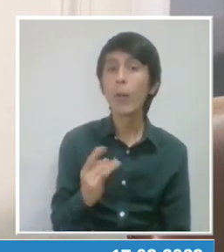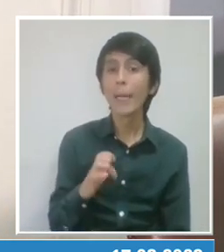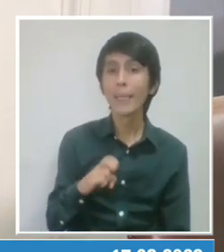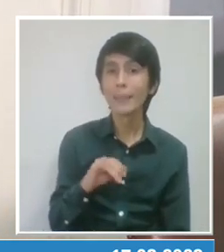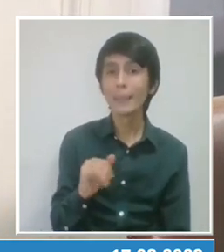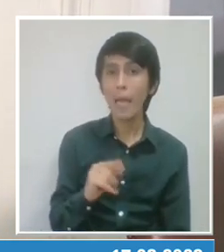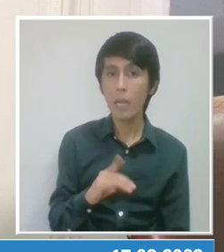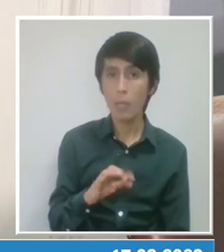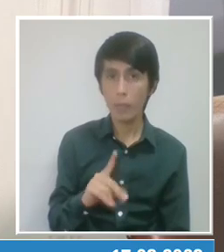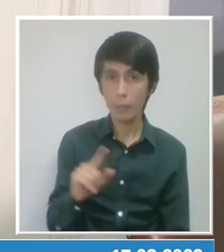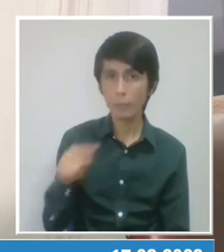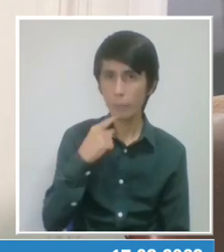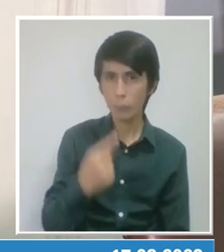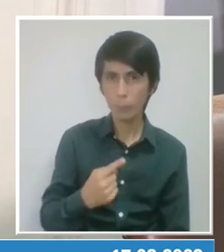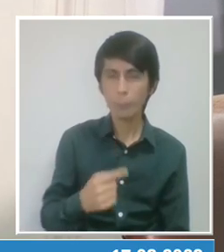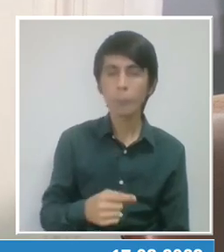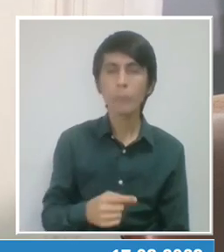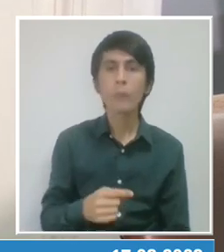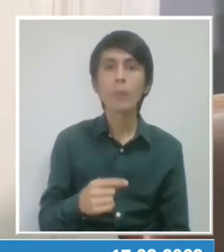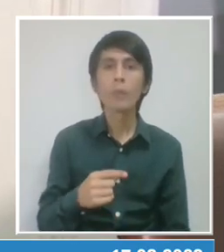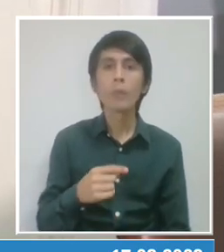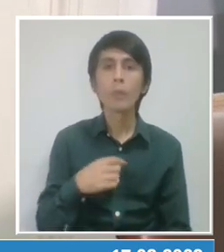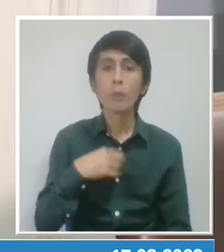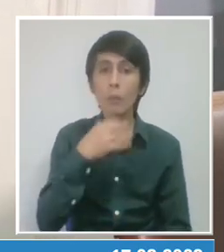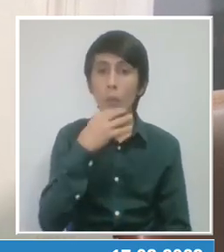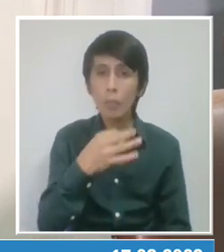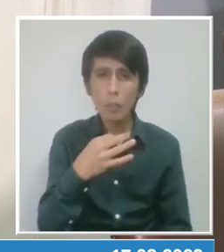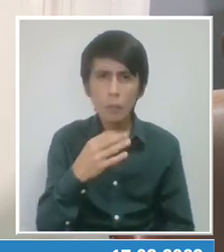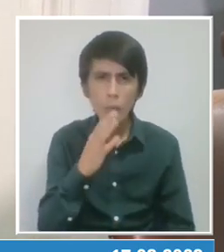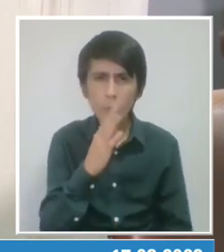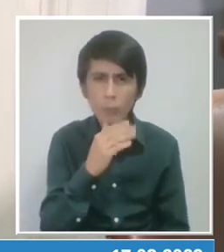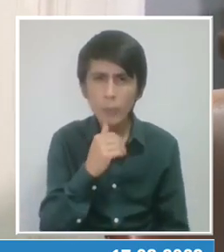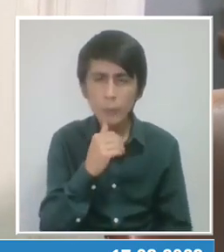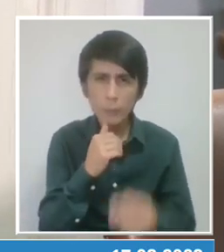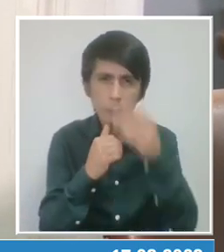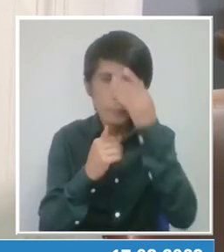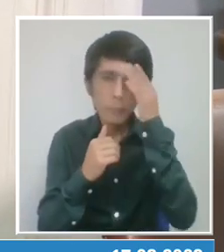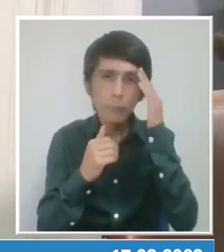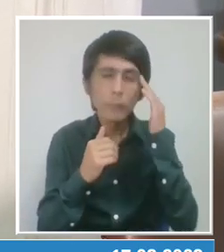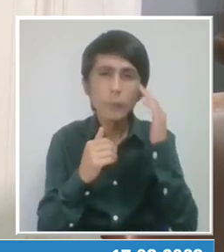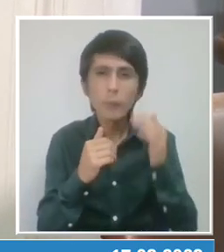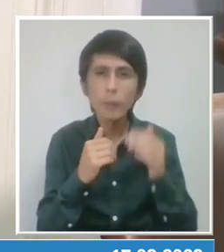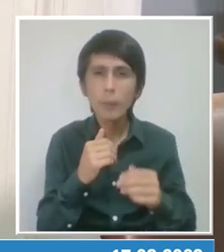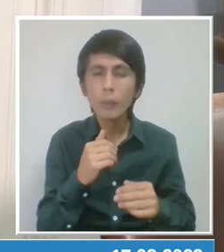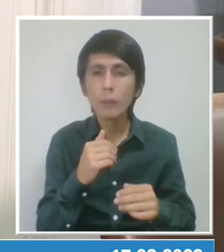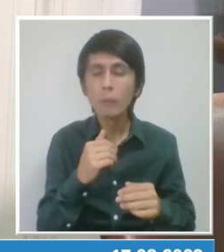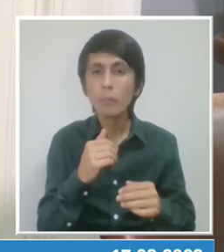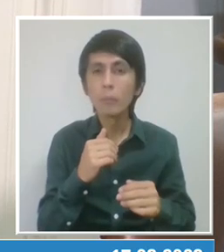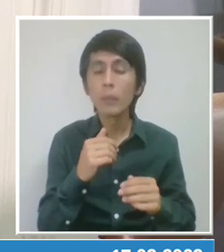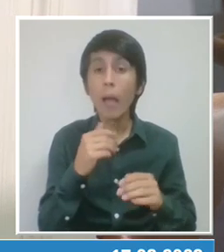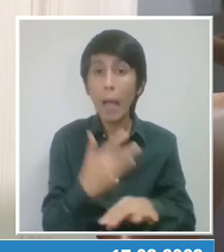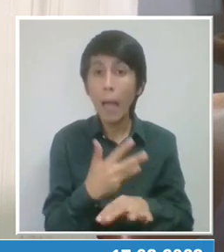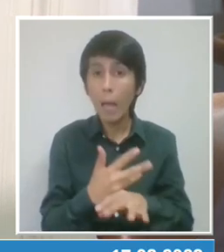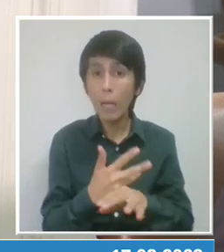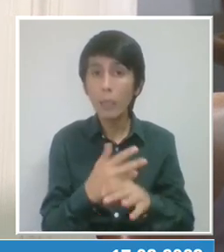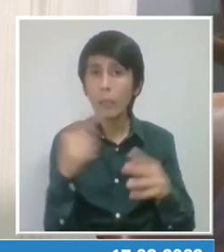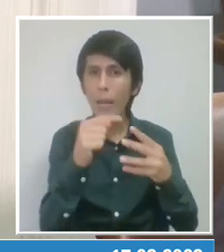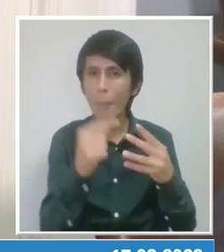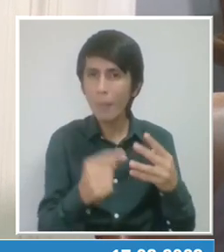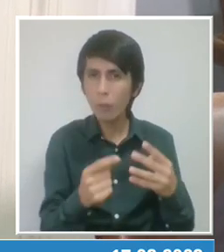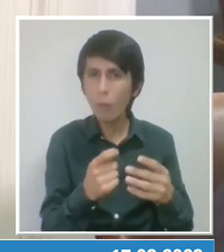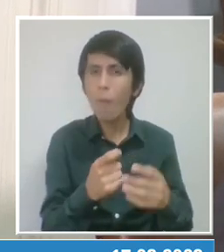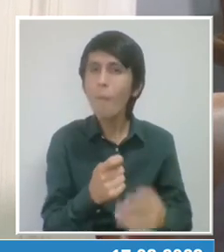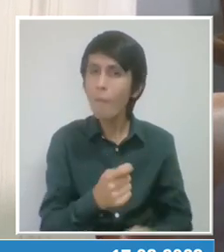yo dije que no hay regionalización en Chile, pero que hay elementos valiosos con los